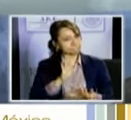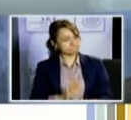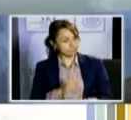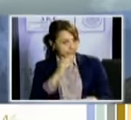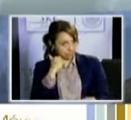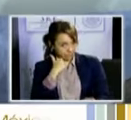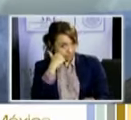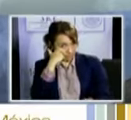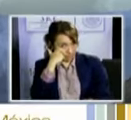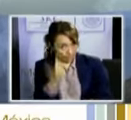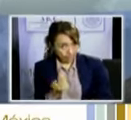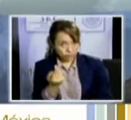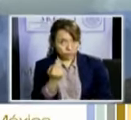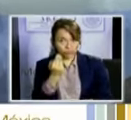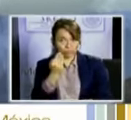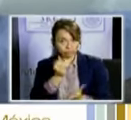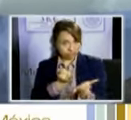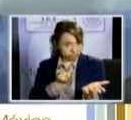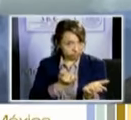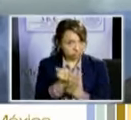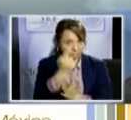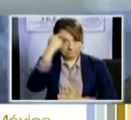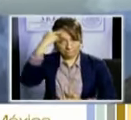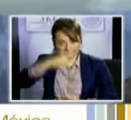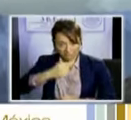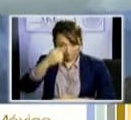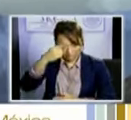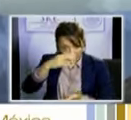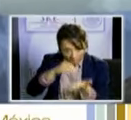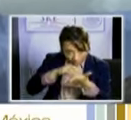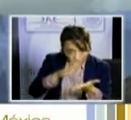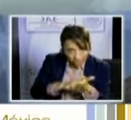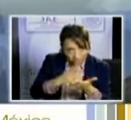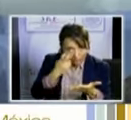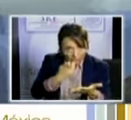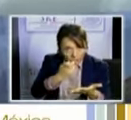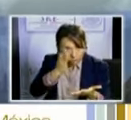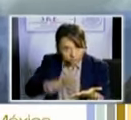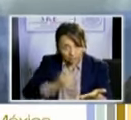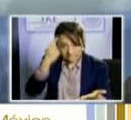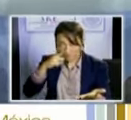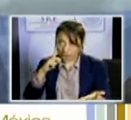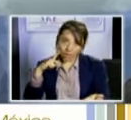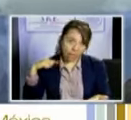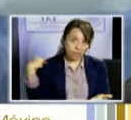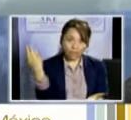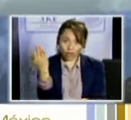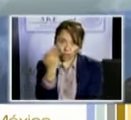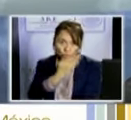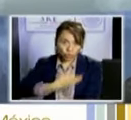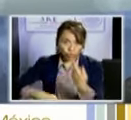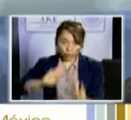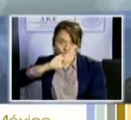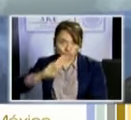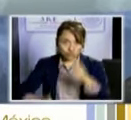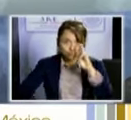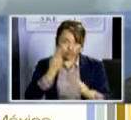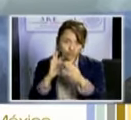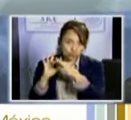que sea un sistema universal, que reconozca algunos factores que son claros a todos, eso es que el consumo de